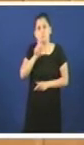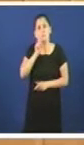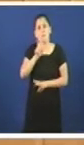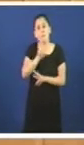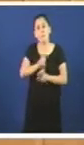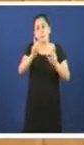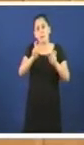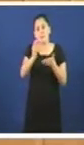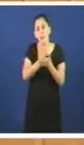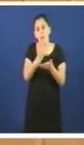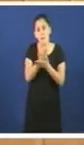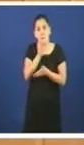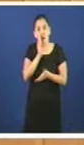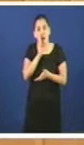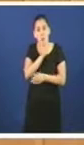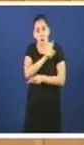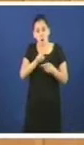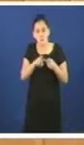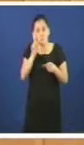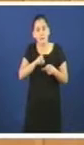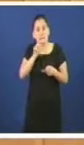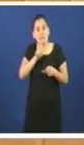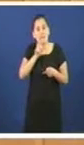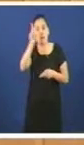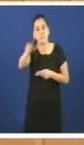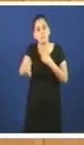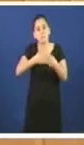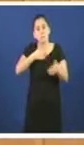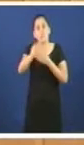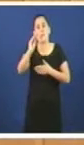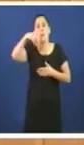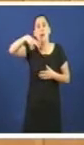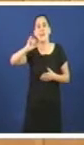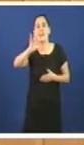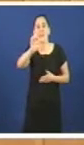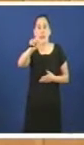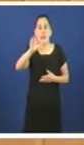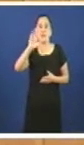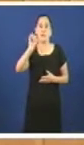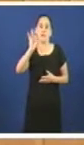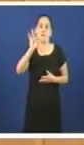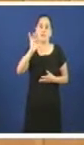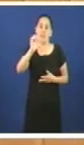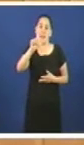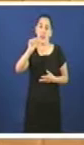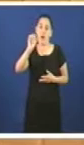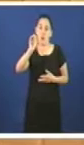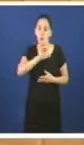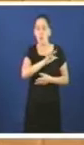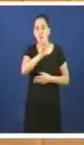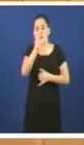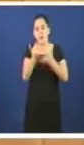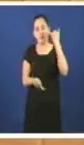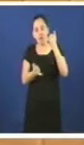sempre en galiza que se mientan sobre el sebo autor daniel castelao y que se manipulen las convicciones